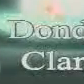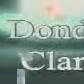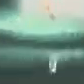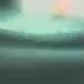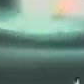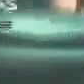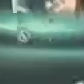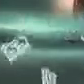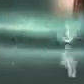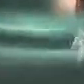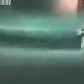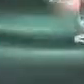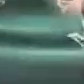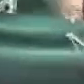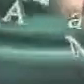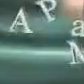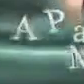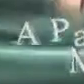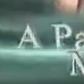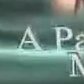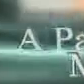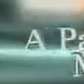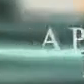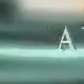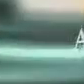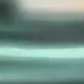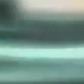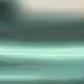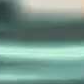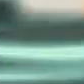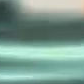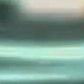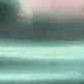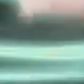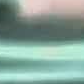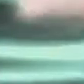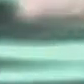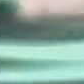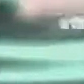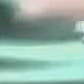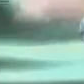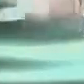directo. A partir de este momento.